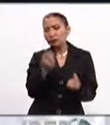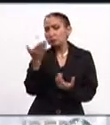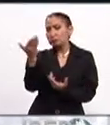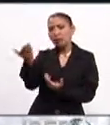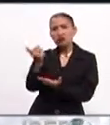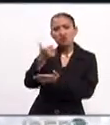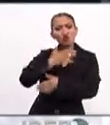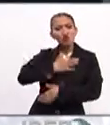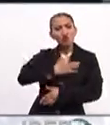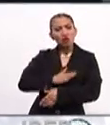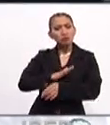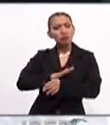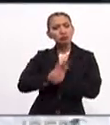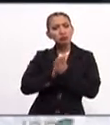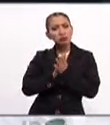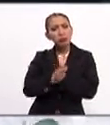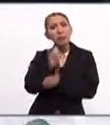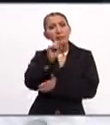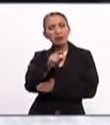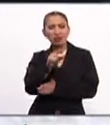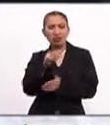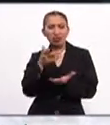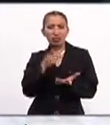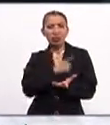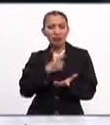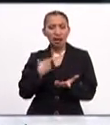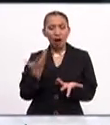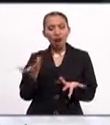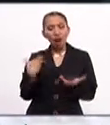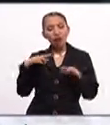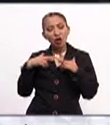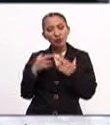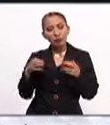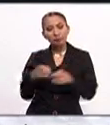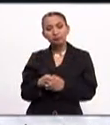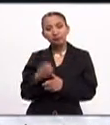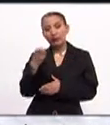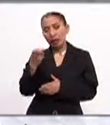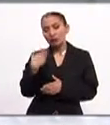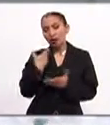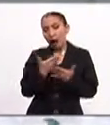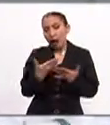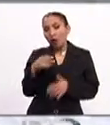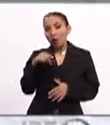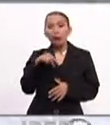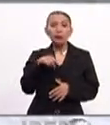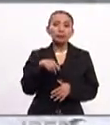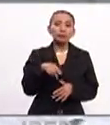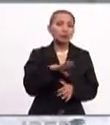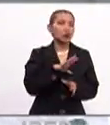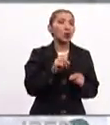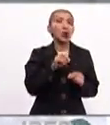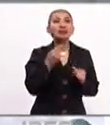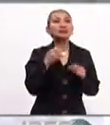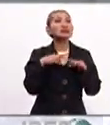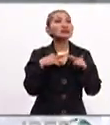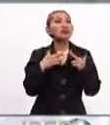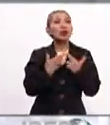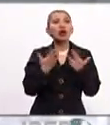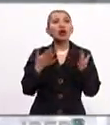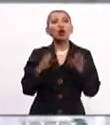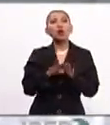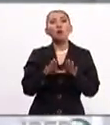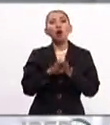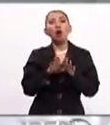clamaban justicia y que en esos términos había que hacer la reunión. Así es que esa fue. Ahora, no fue una reunión